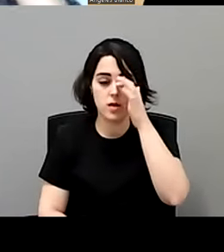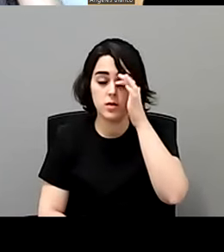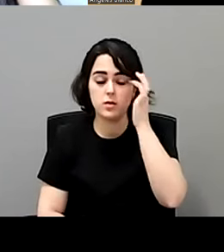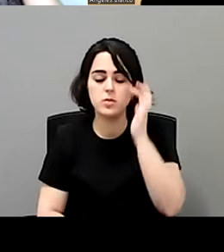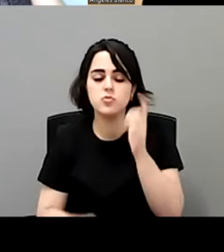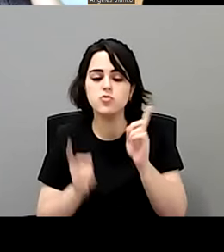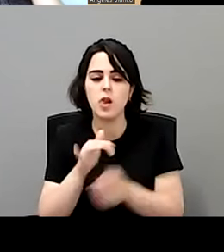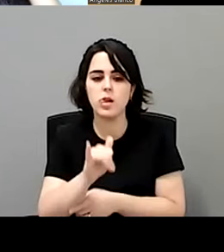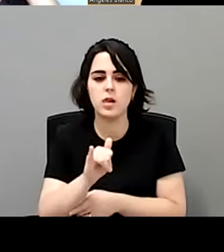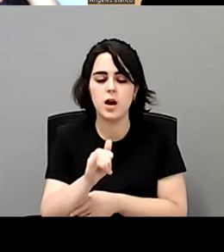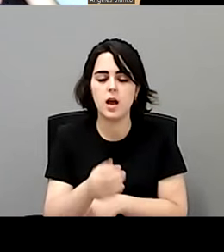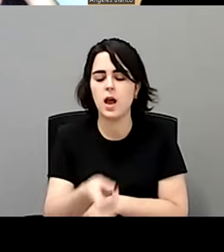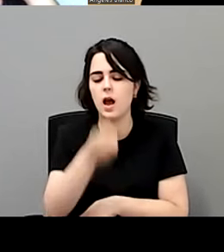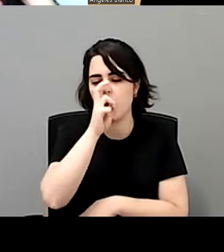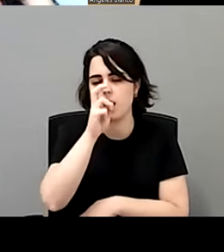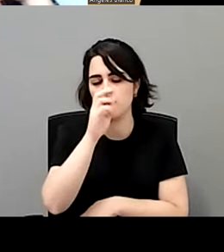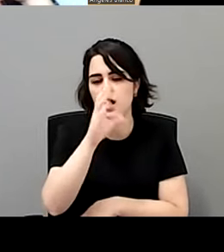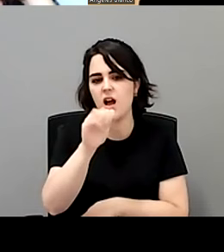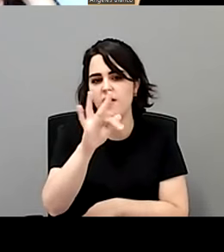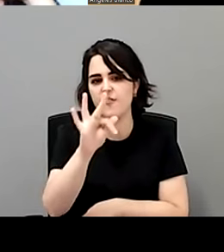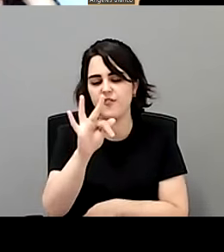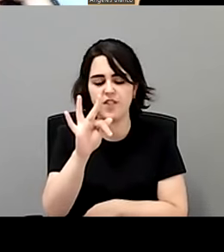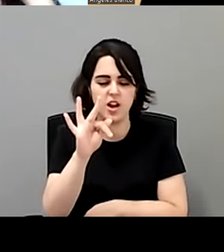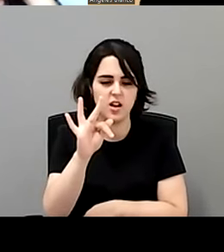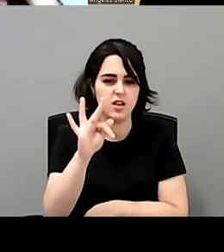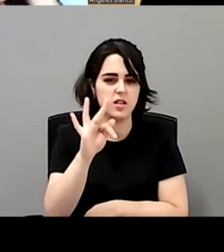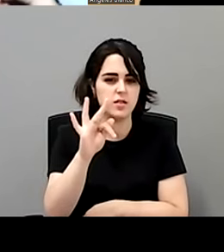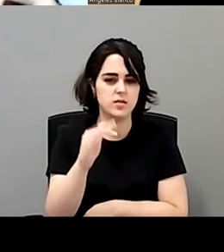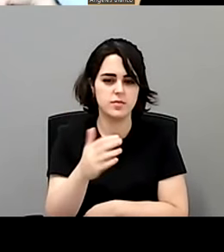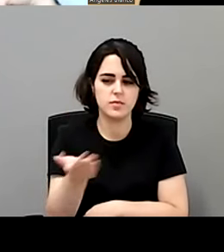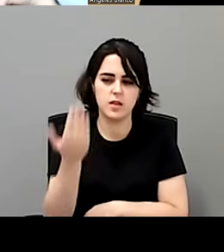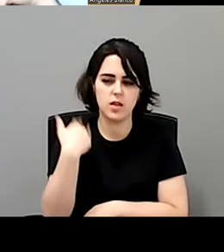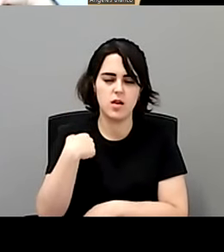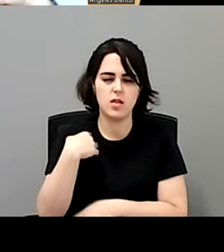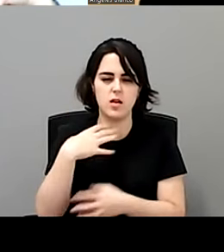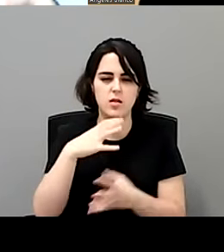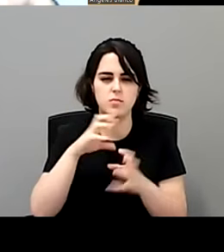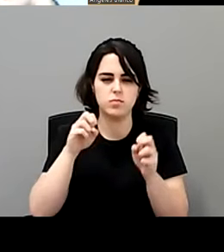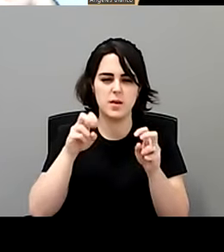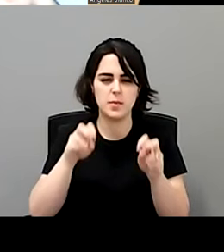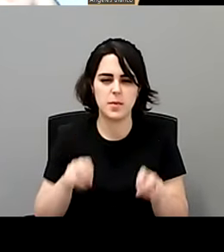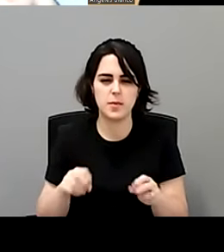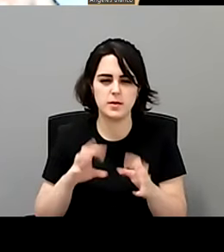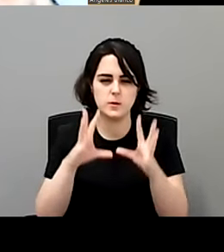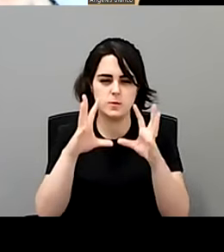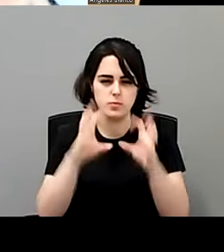existe un antiguo CAF que está muy deteriorado.